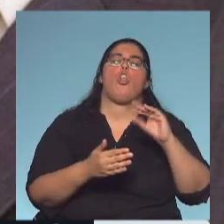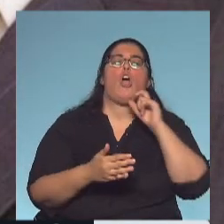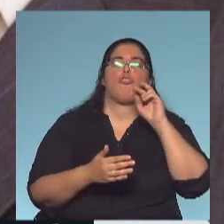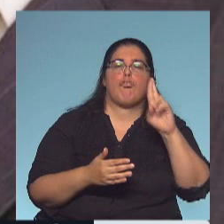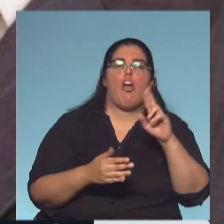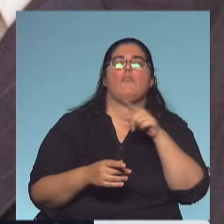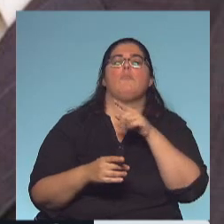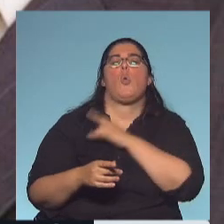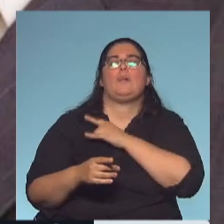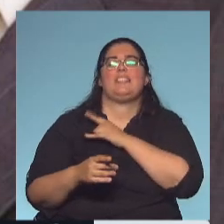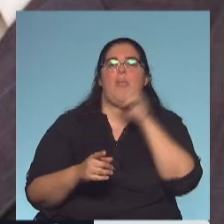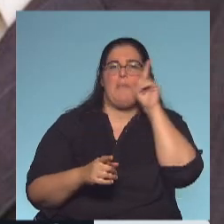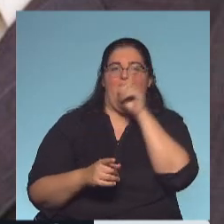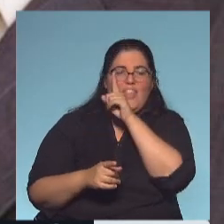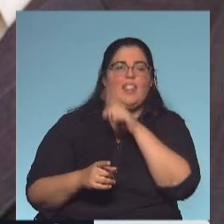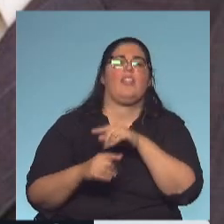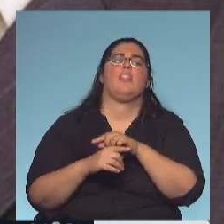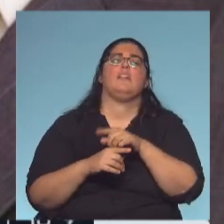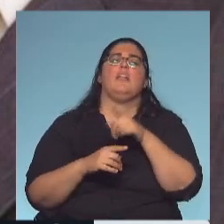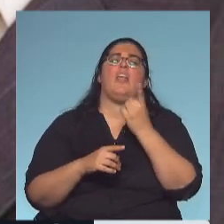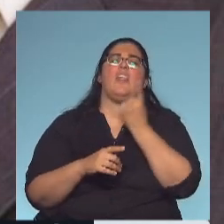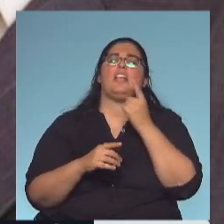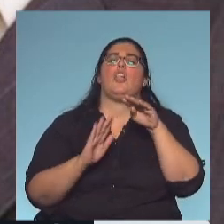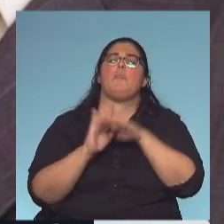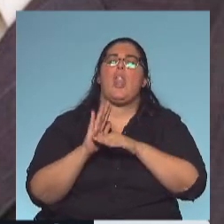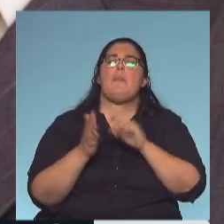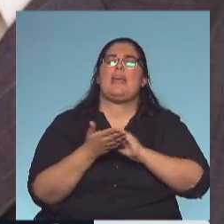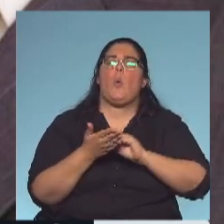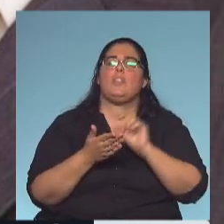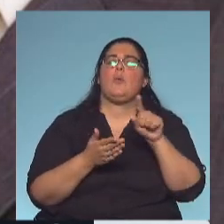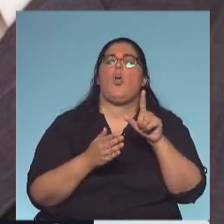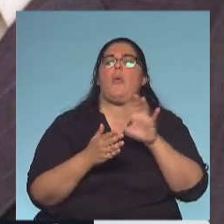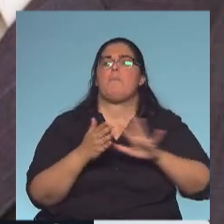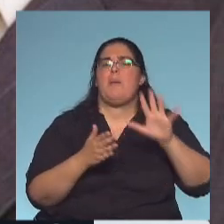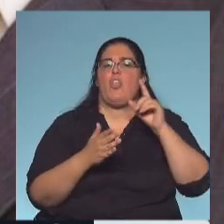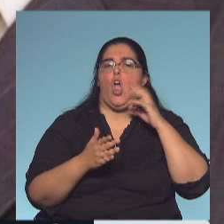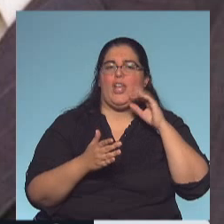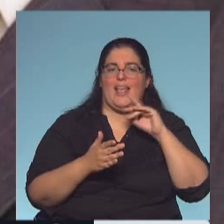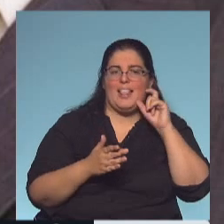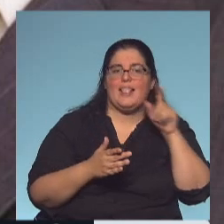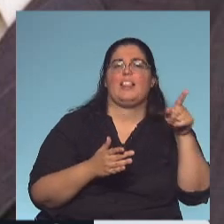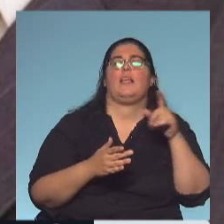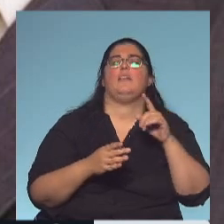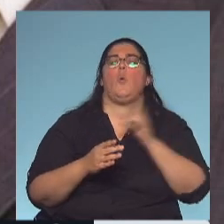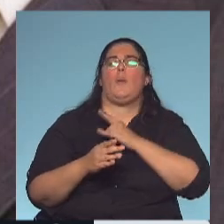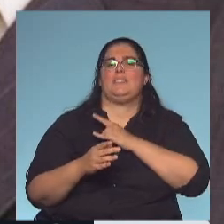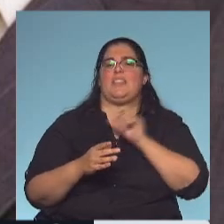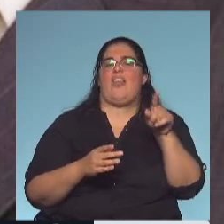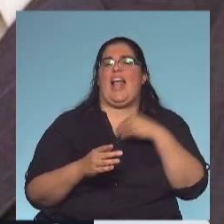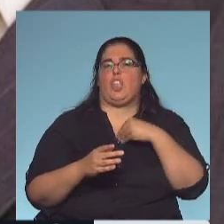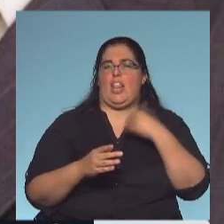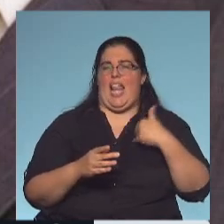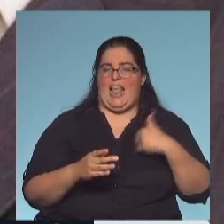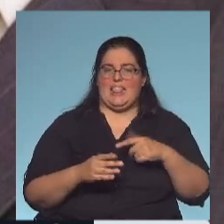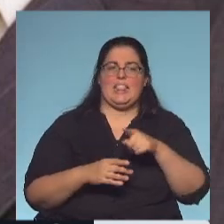Madrid, director del Programa Ejecutivo de Medio Oriente Contemporáneo en la Universidad Católica Argentina, investigador principal en la Universidad de la Defensa